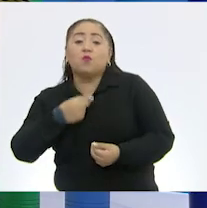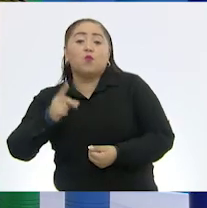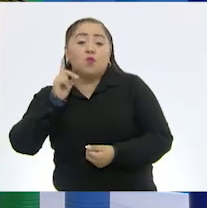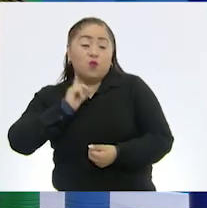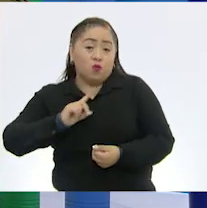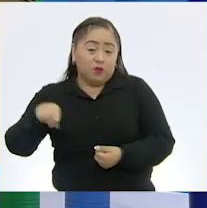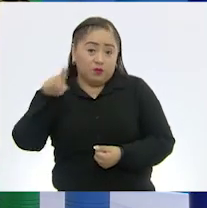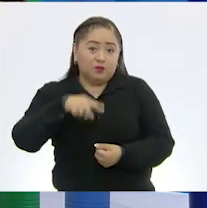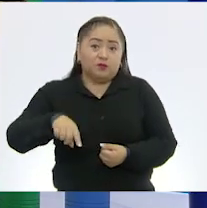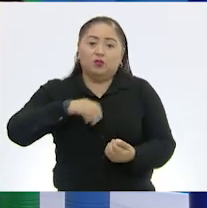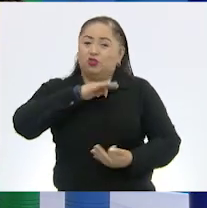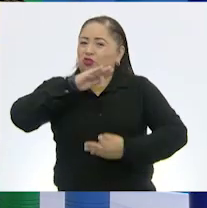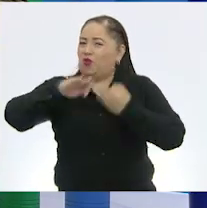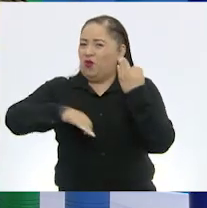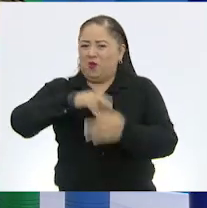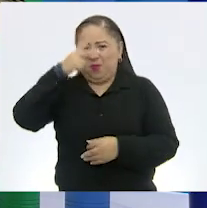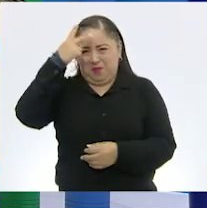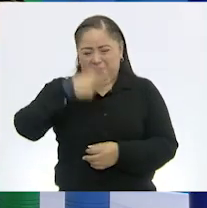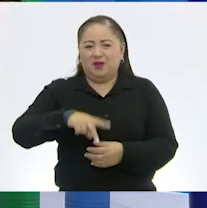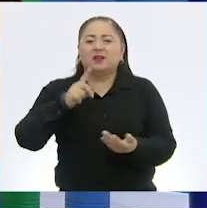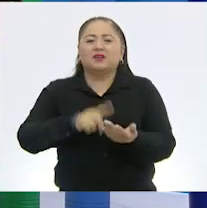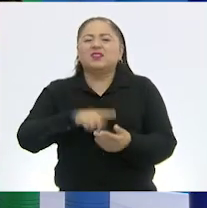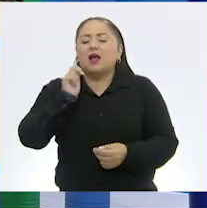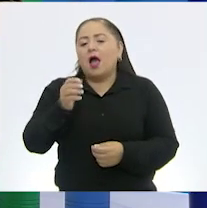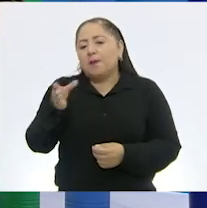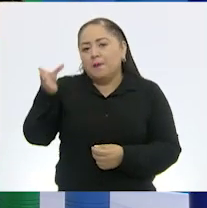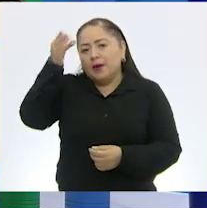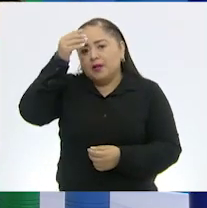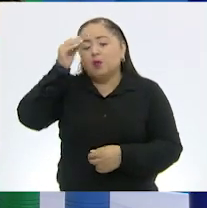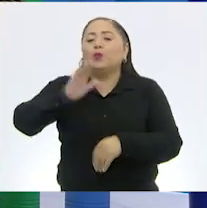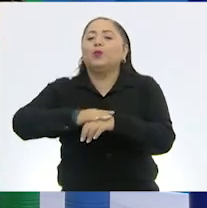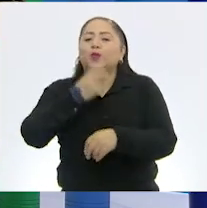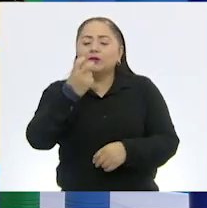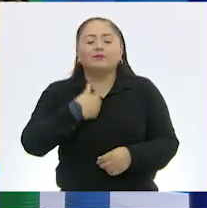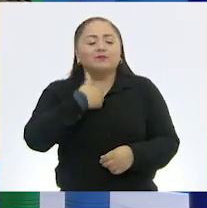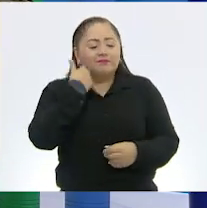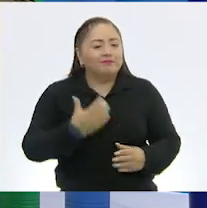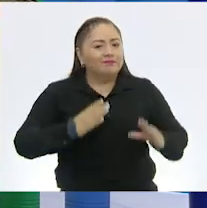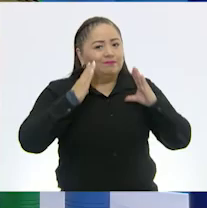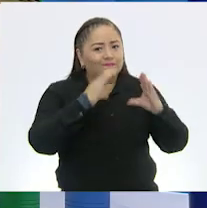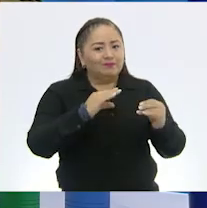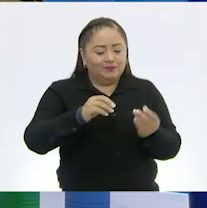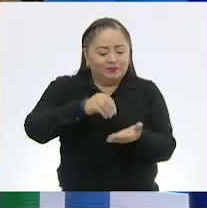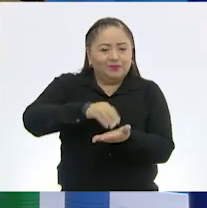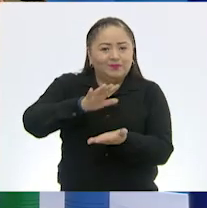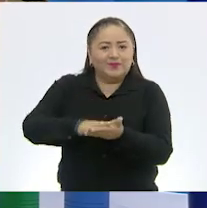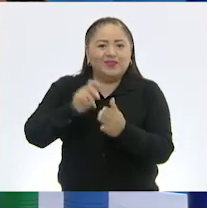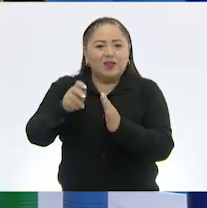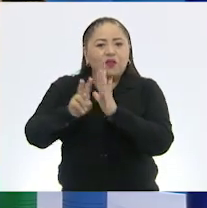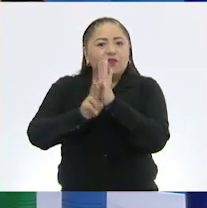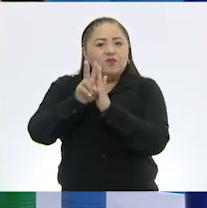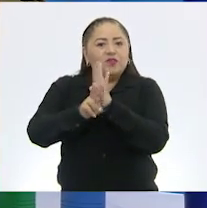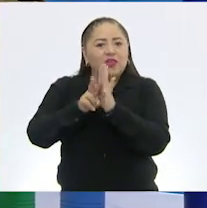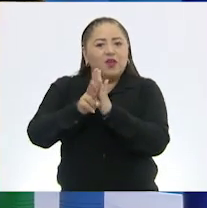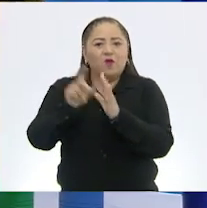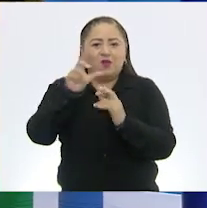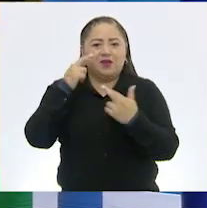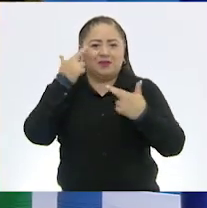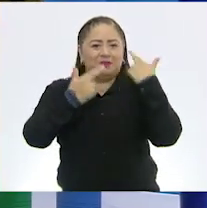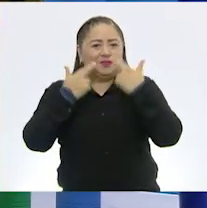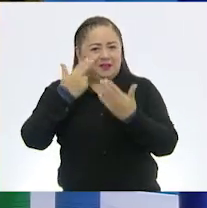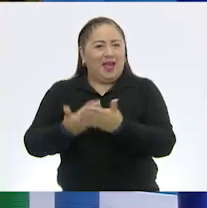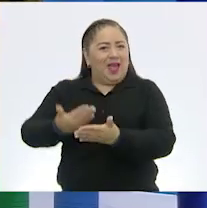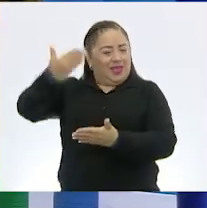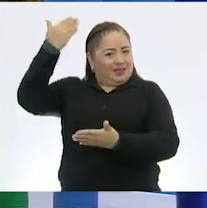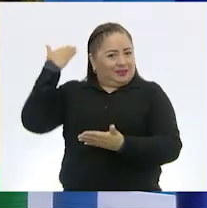maestros en todo México estamos aprendiendo. Por eso les quiero enseñar los apuntes de los videos que revisamos la sesión